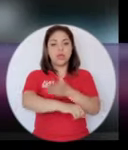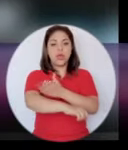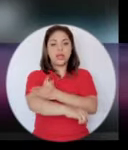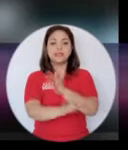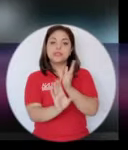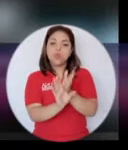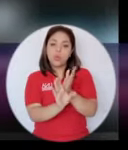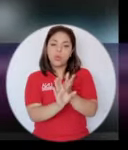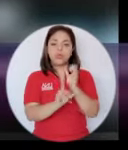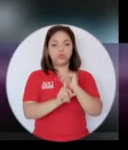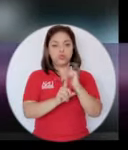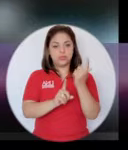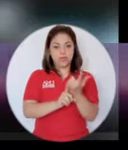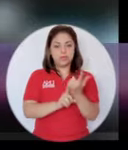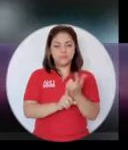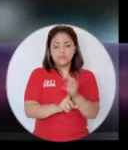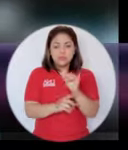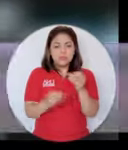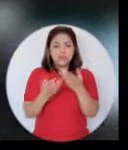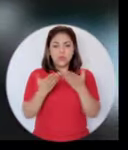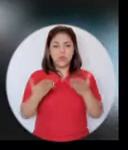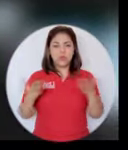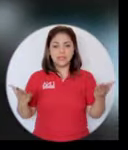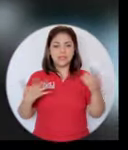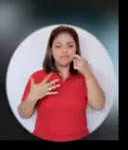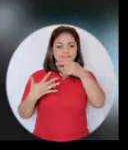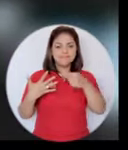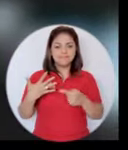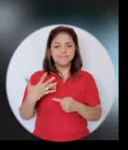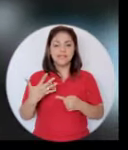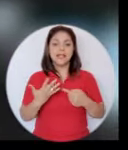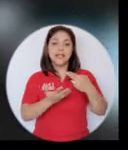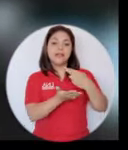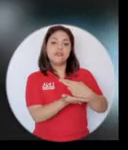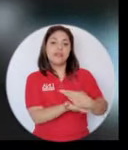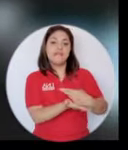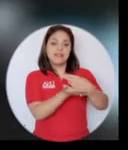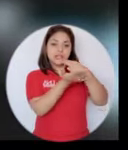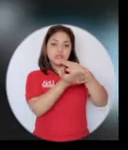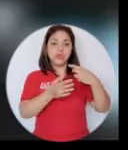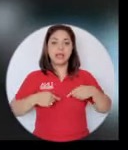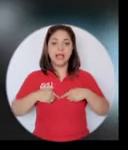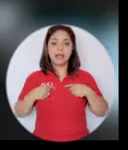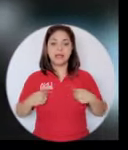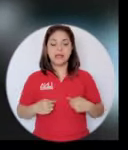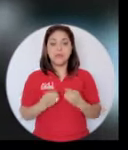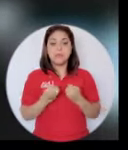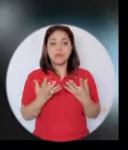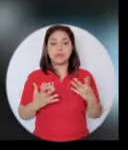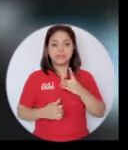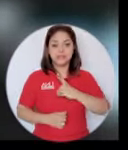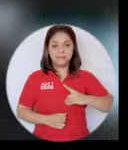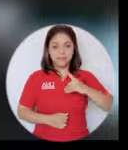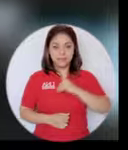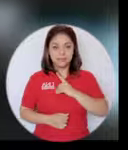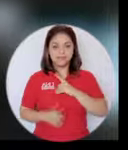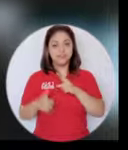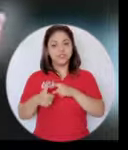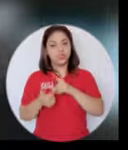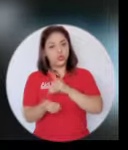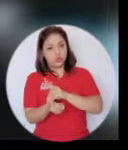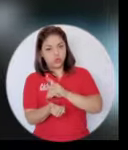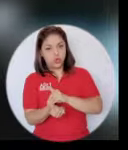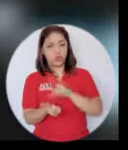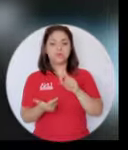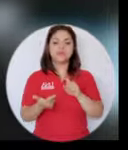psicológica y social para los pacientes. Entonces, un conjunto de muchos aspectos. La rehabilitación cardíaca es multidisciplinaria. Entonces, hay un